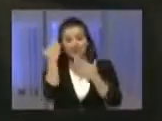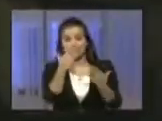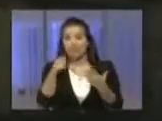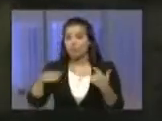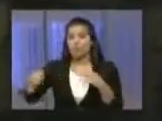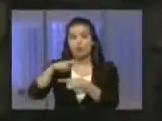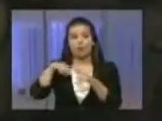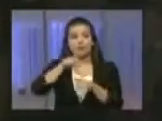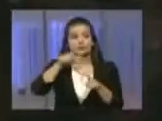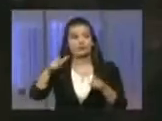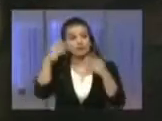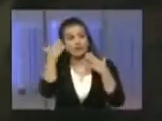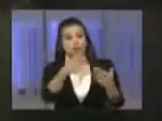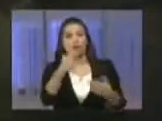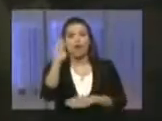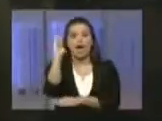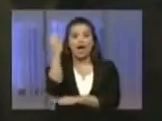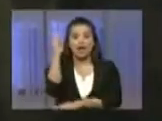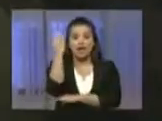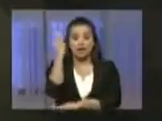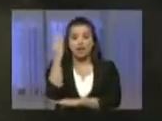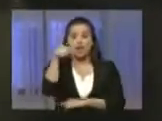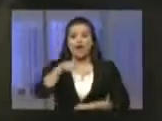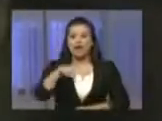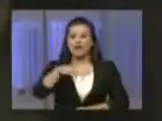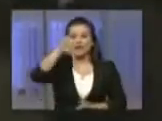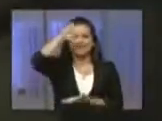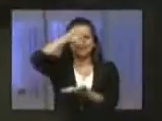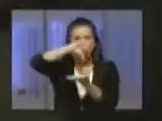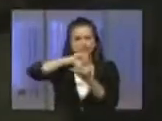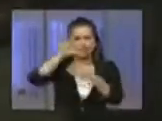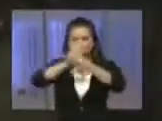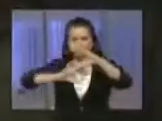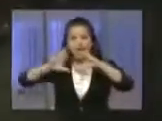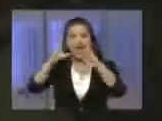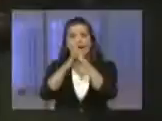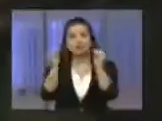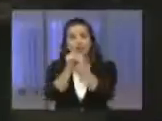pueblo anaco desde el corazón del estado anzuate y centro